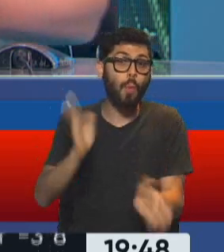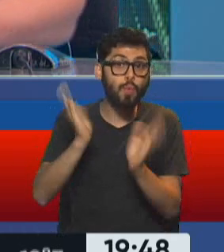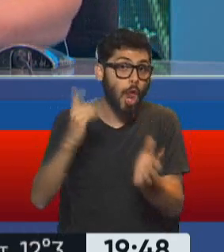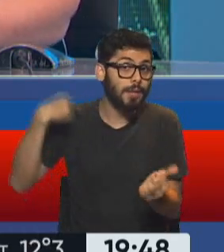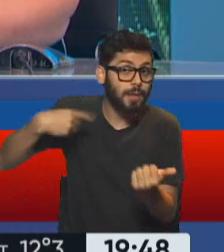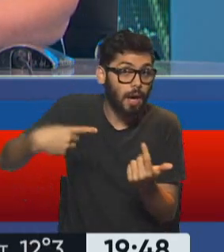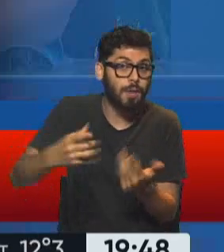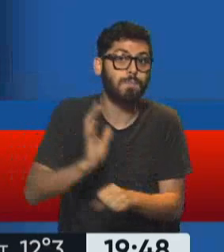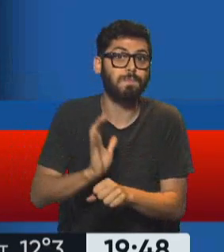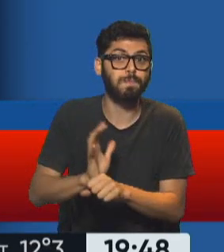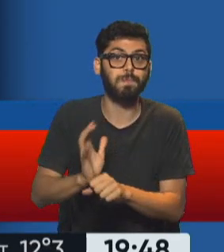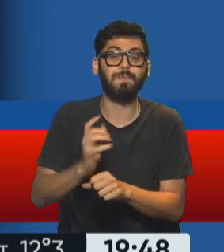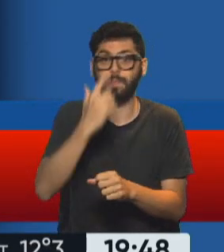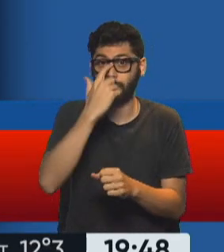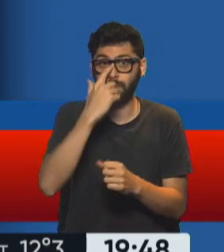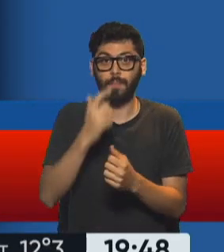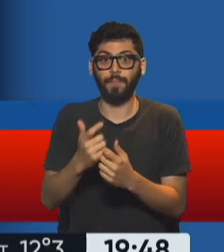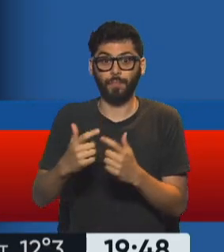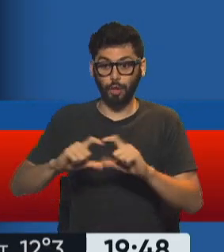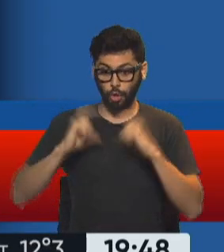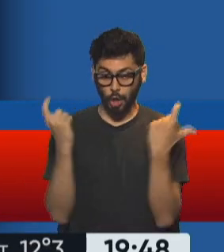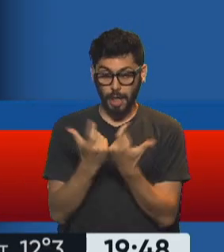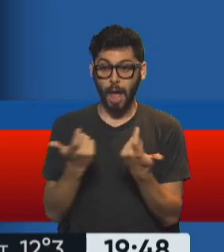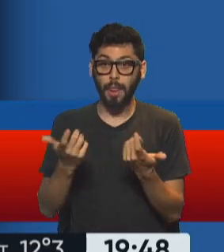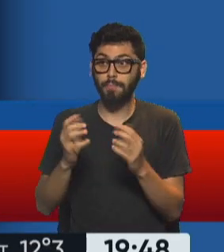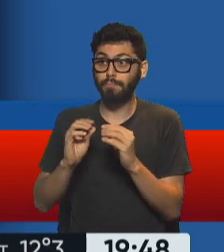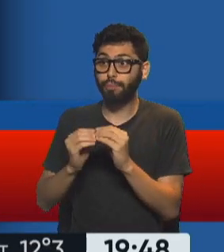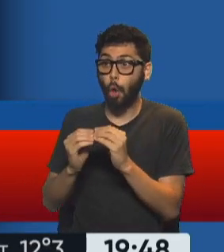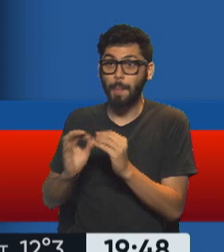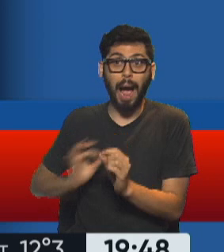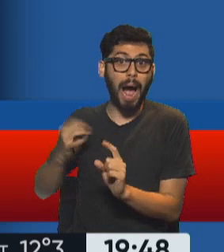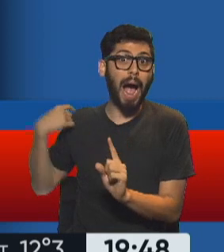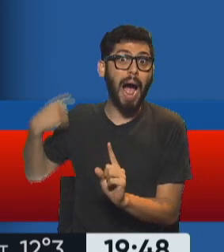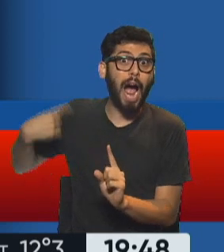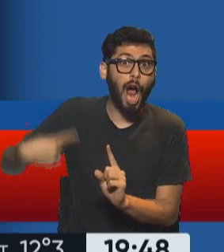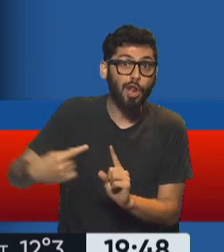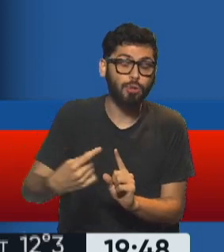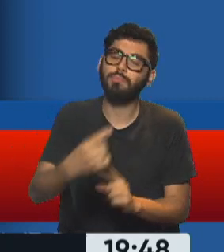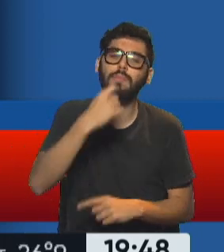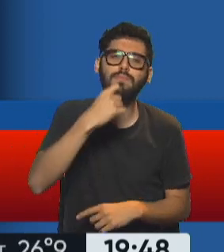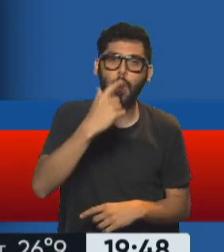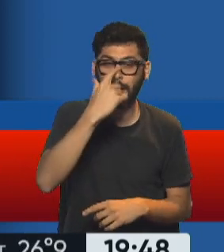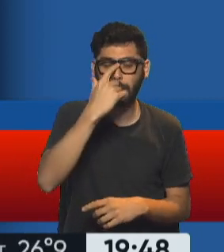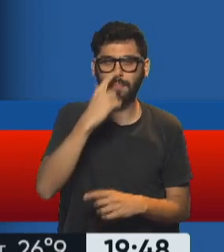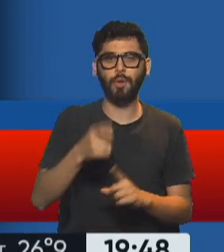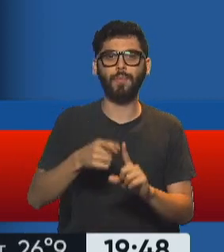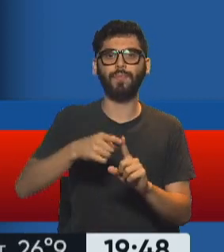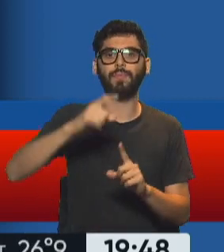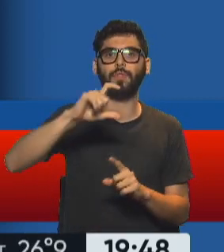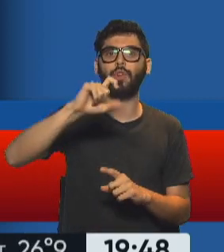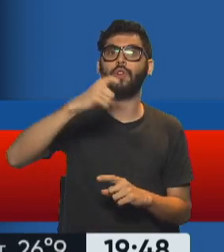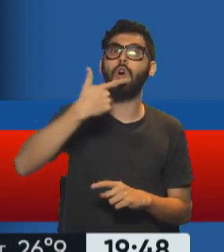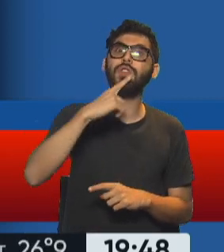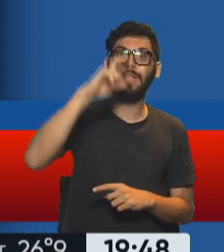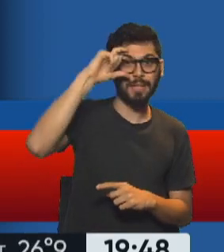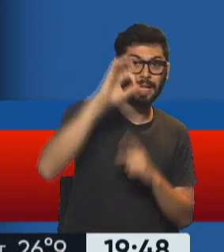nos acompaña como sociedad, como problema desde hace muchísimos Sí, años. claro. Recordamos, por ejemplo, el caso de Costecchi y Santillán.